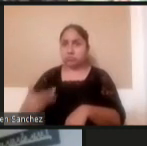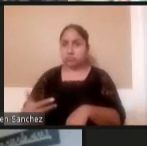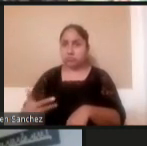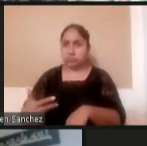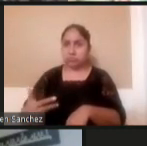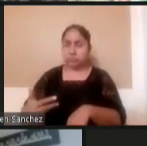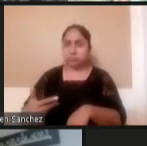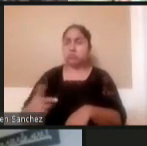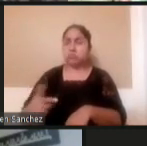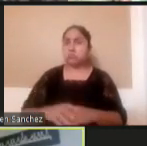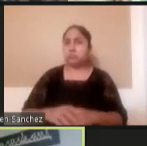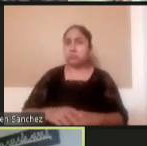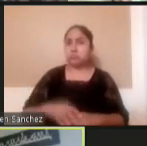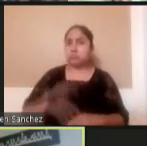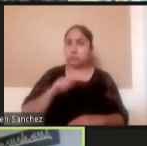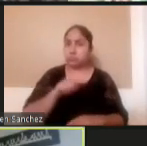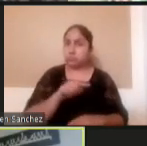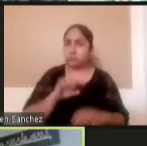en particular.